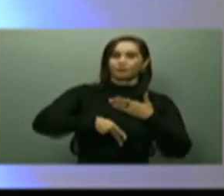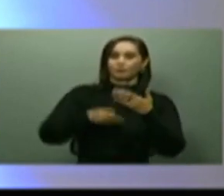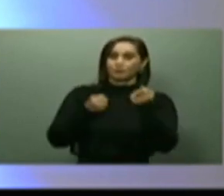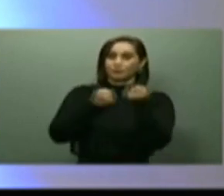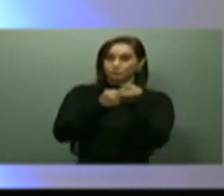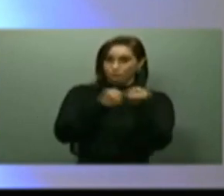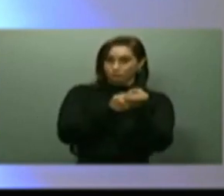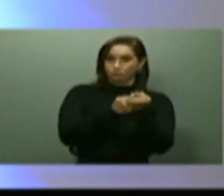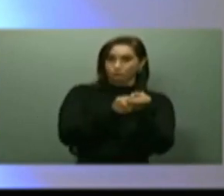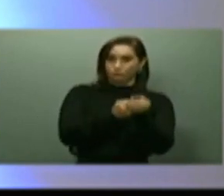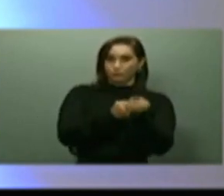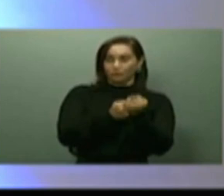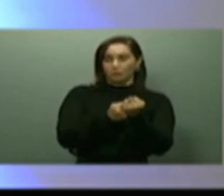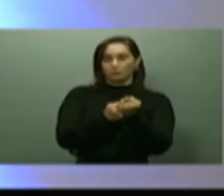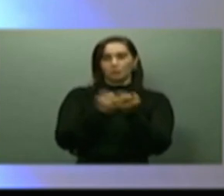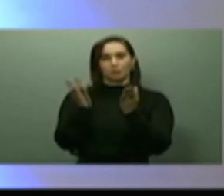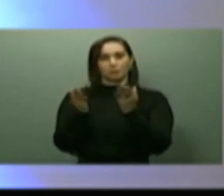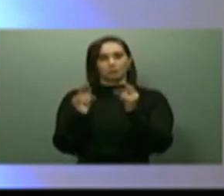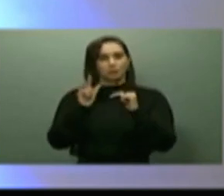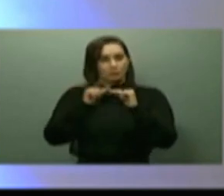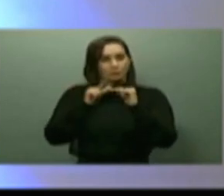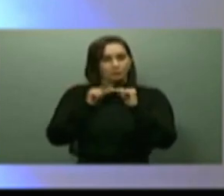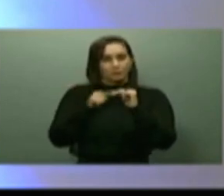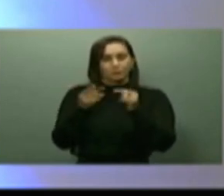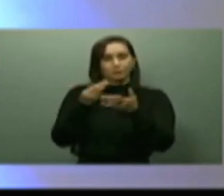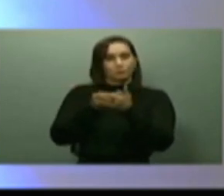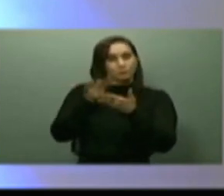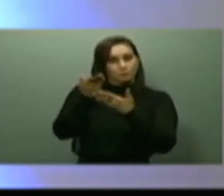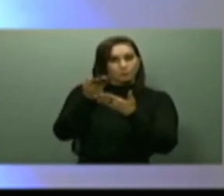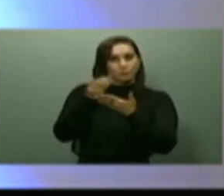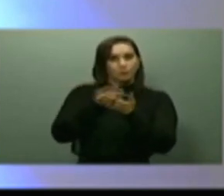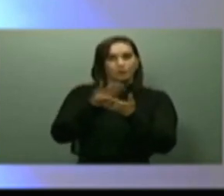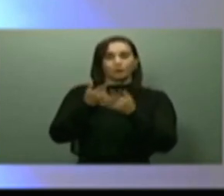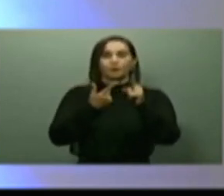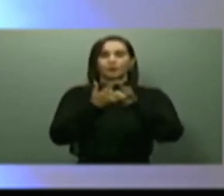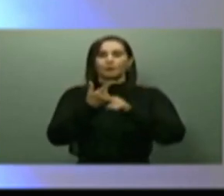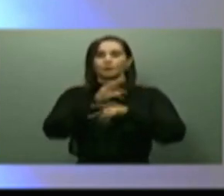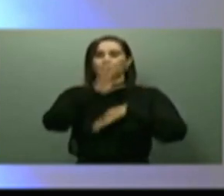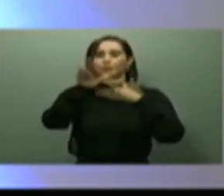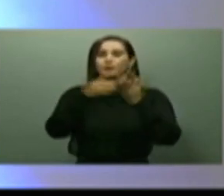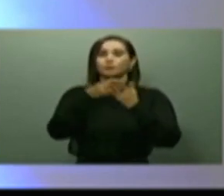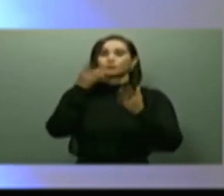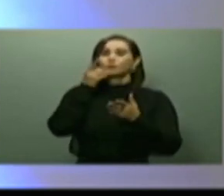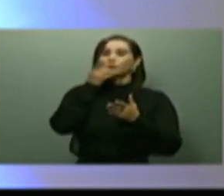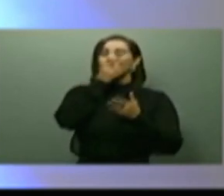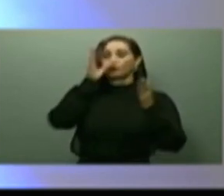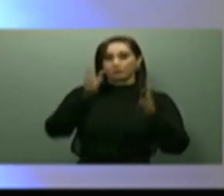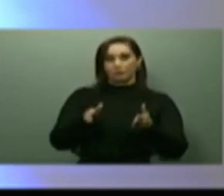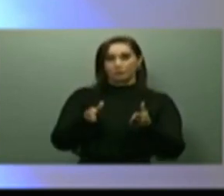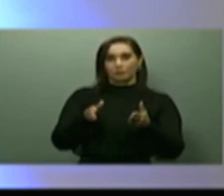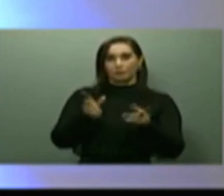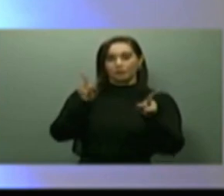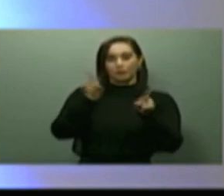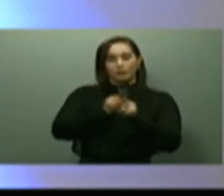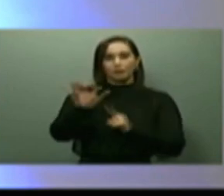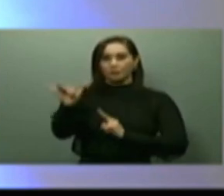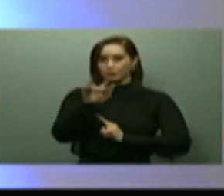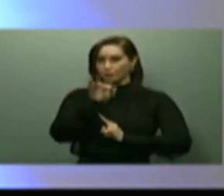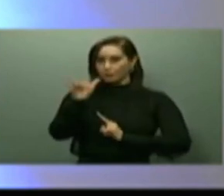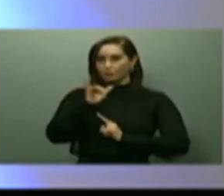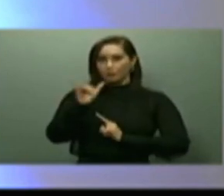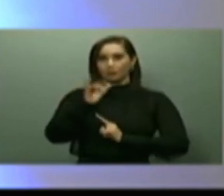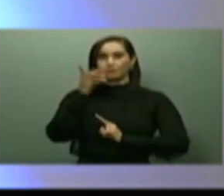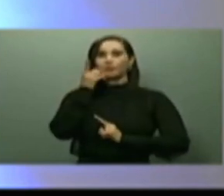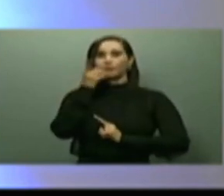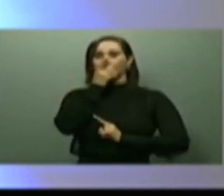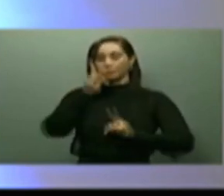subsidio mayor o menor según los niveles de ingresos a todos los dominicanos, y obviamente en igual medida los